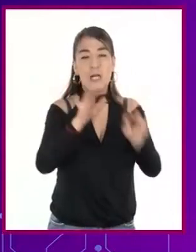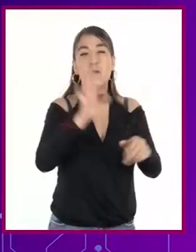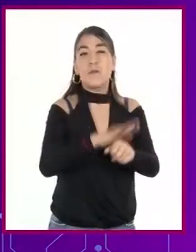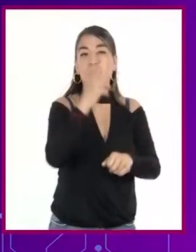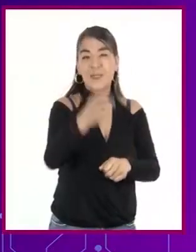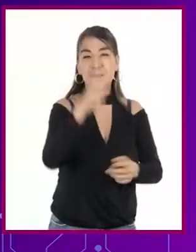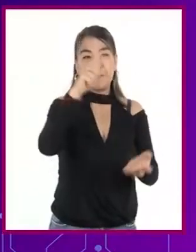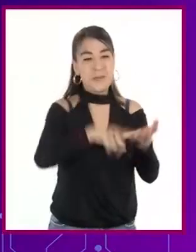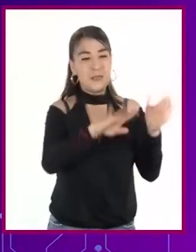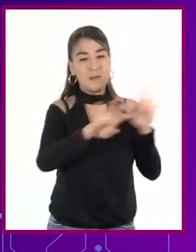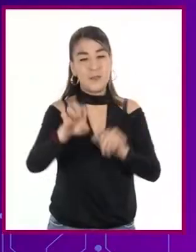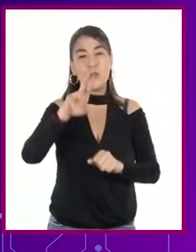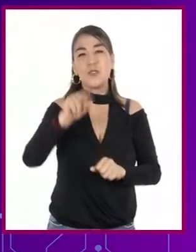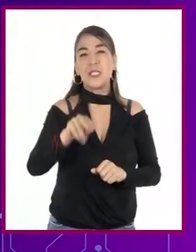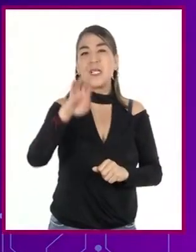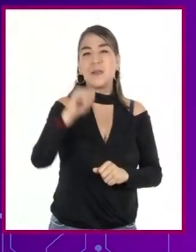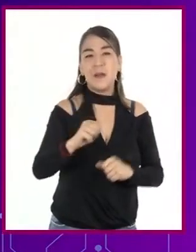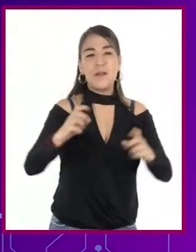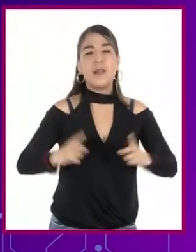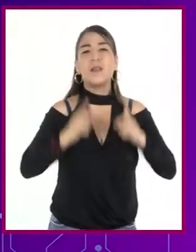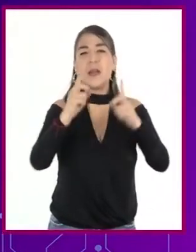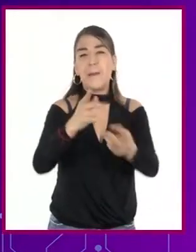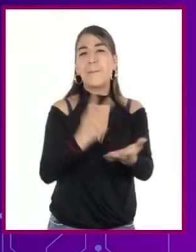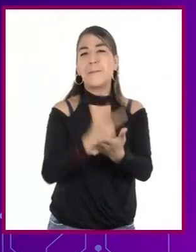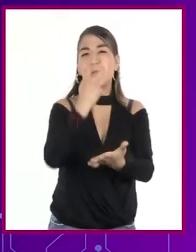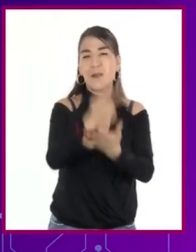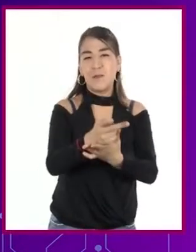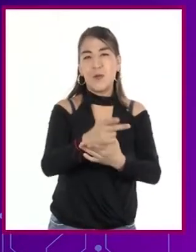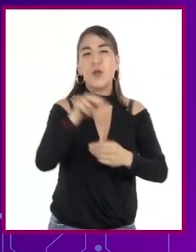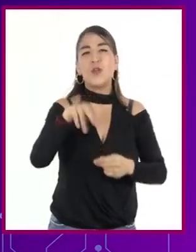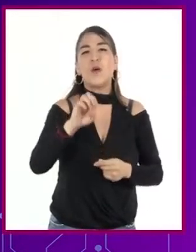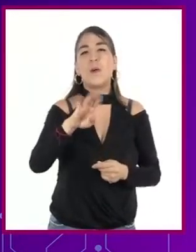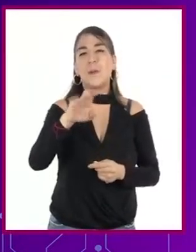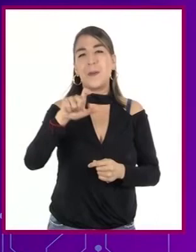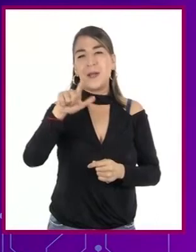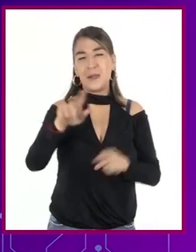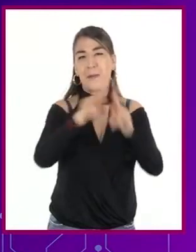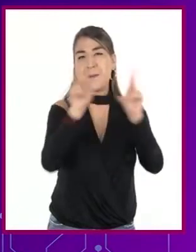en 1989 el Premio Nobel de la Paz.